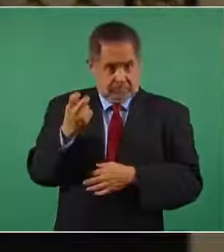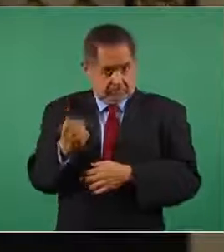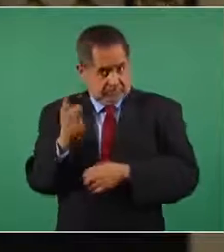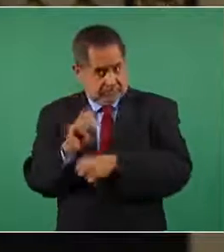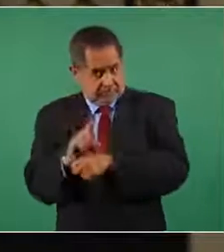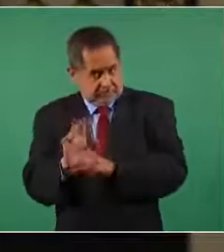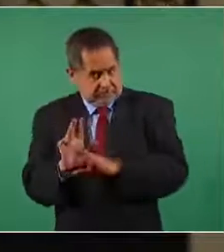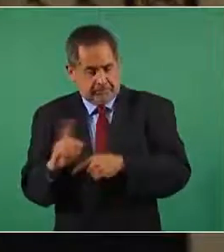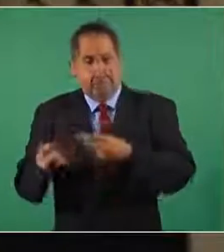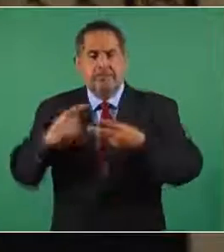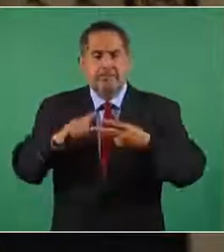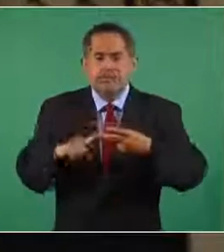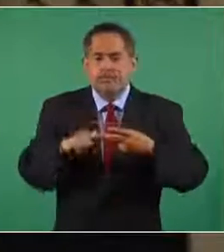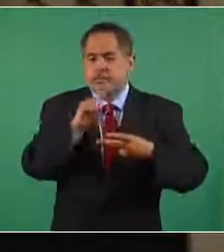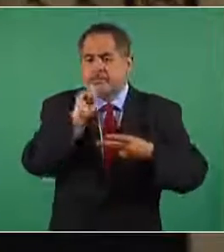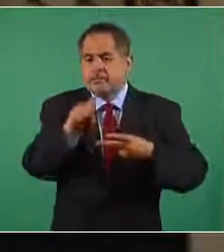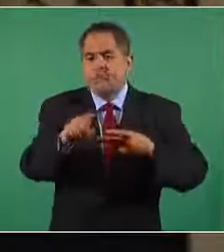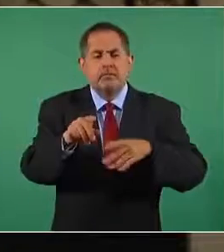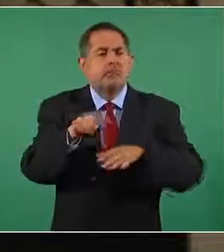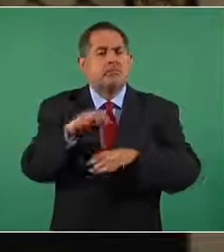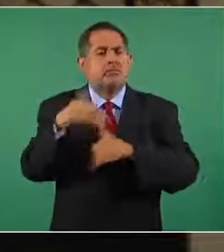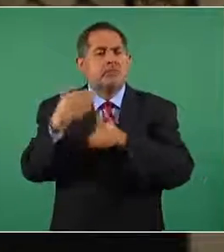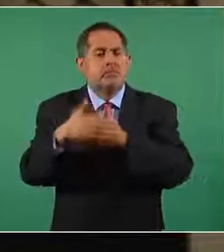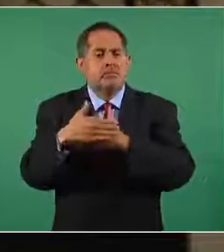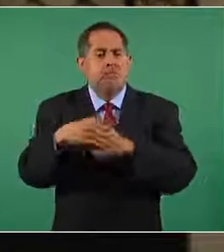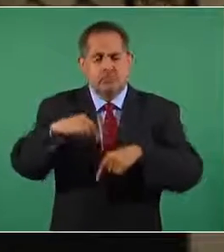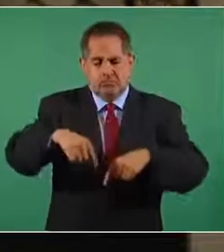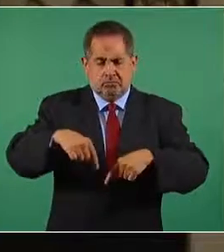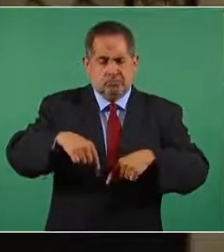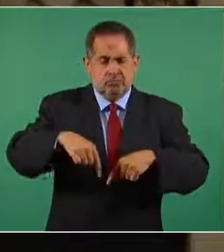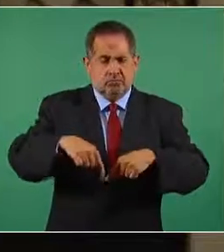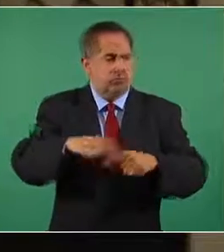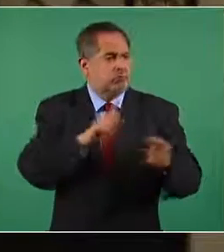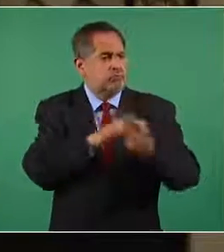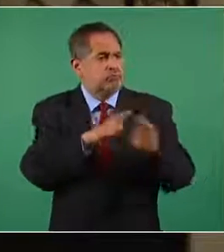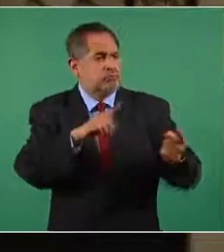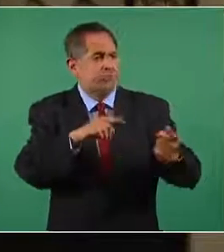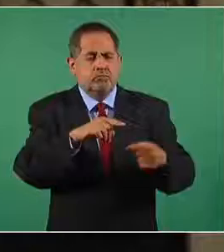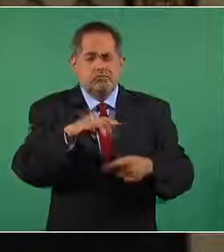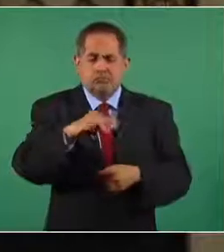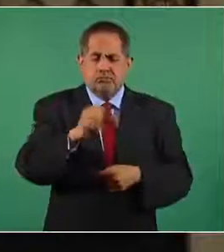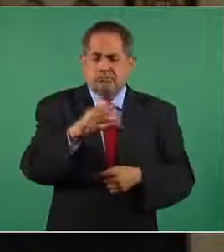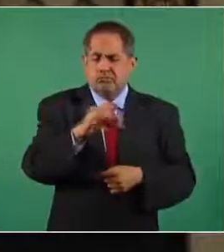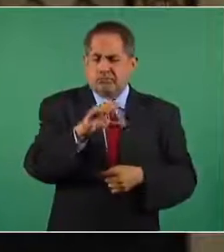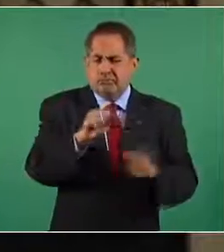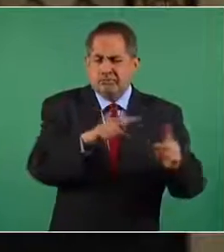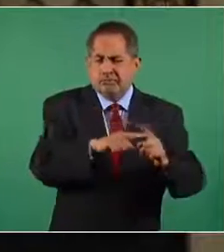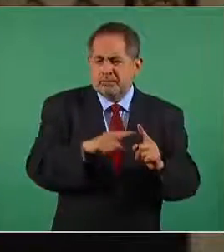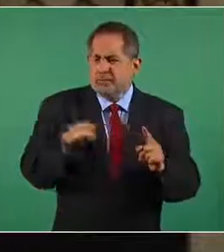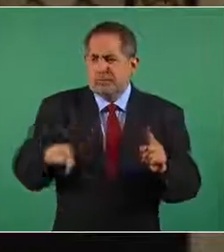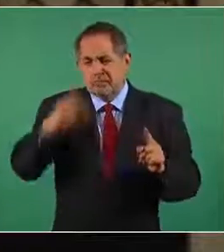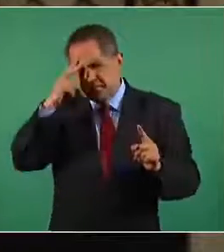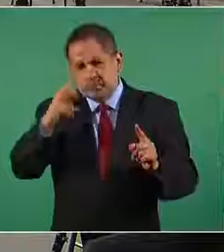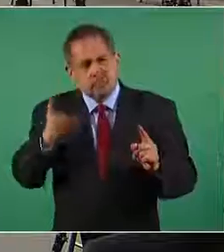la conversación que van a sostener con el señor Mayorkas. ¿Qué argumentos va a